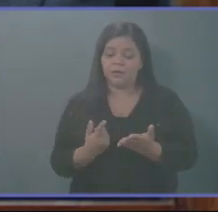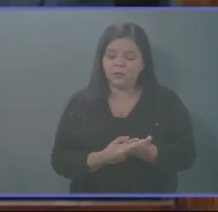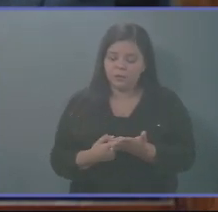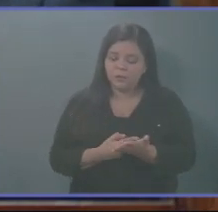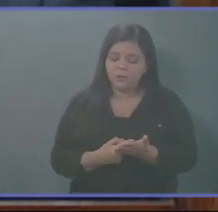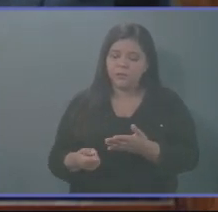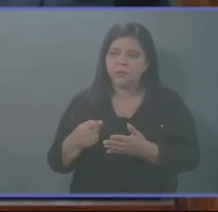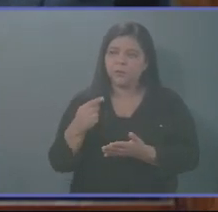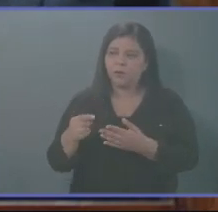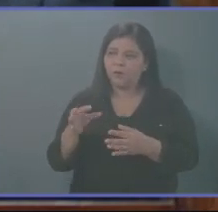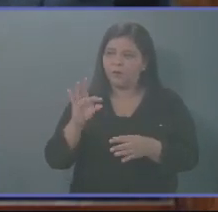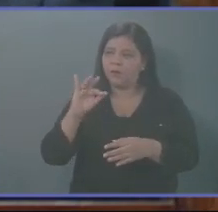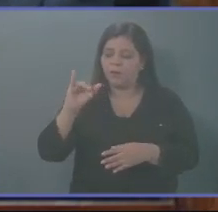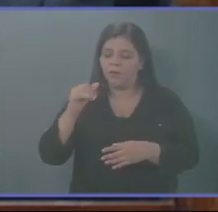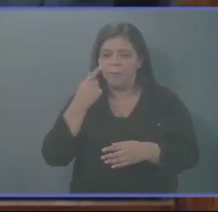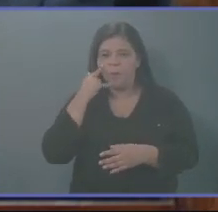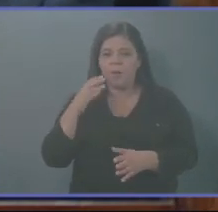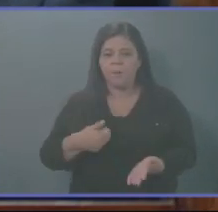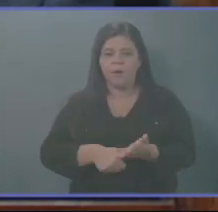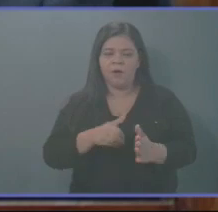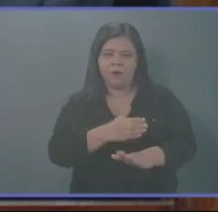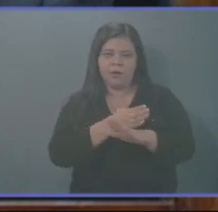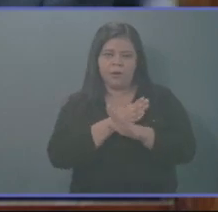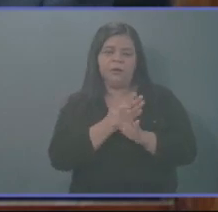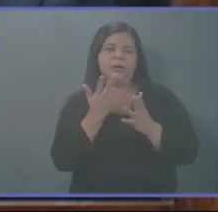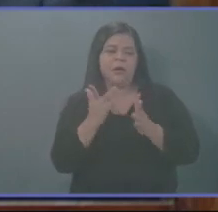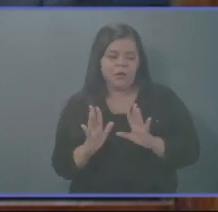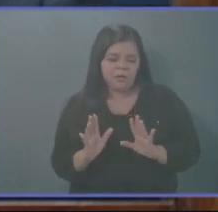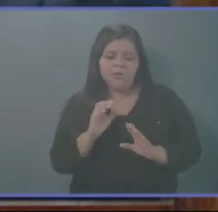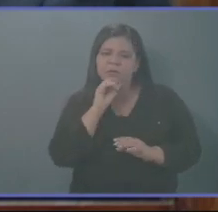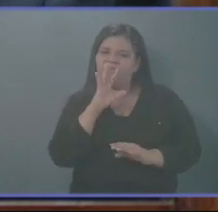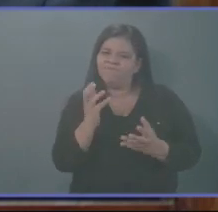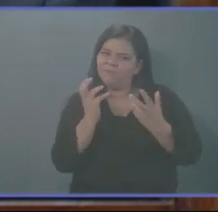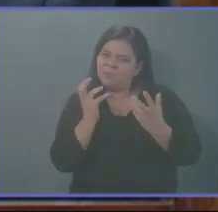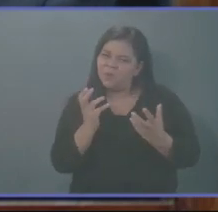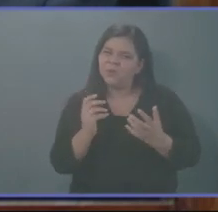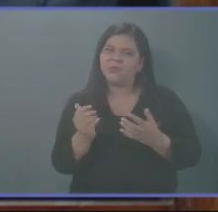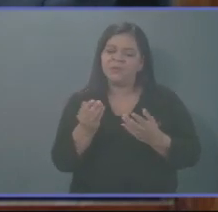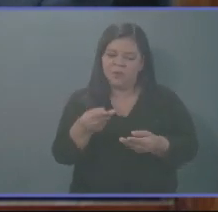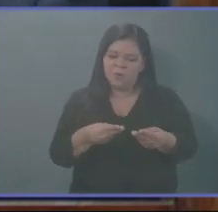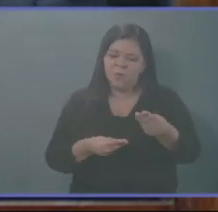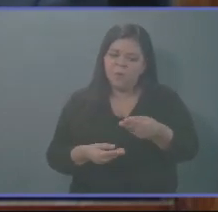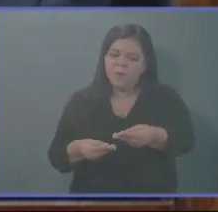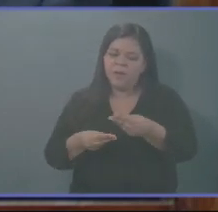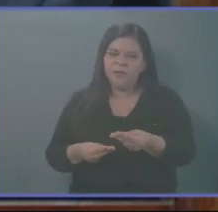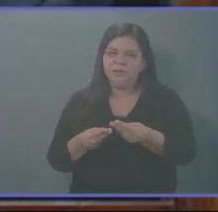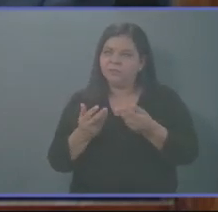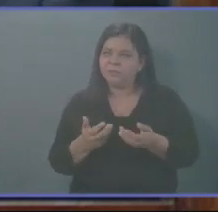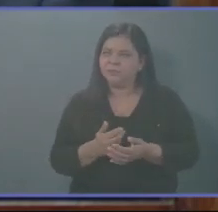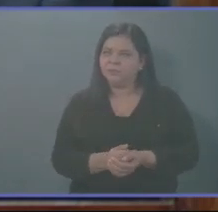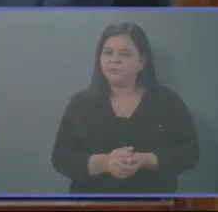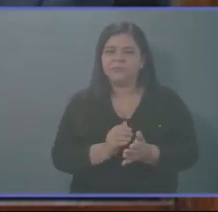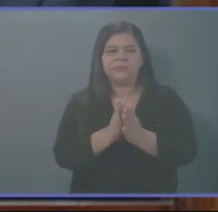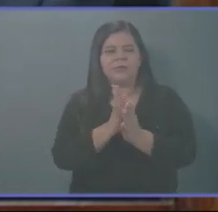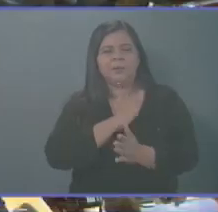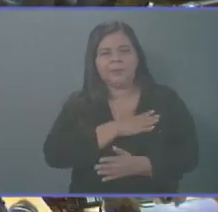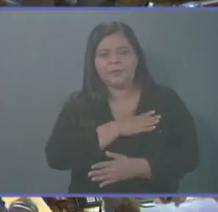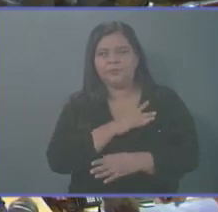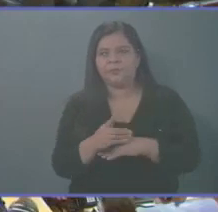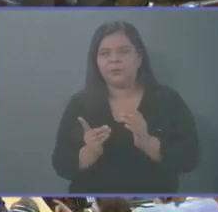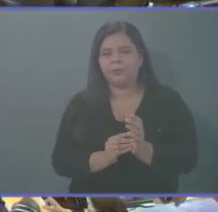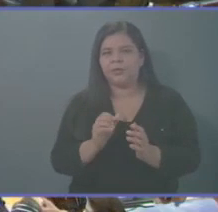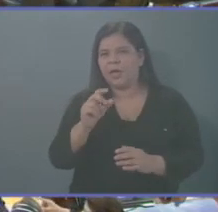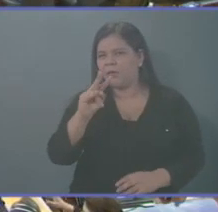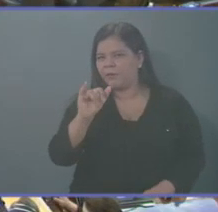esta Comisión Especial, como los abogados defensores, quienes coincidieron en la excesiva cantidad de documentos. Diputado Ávila, permítame